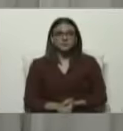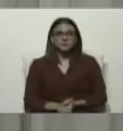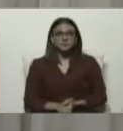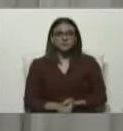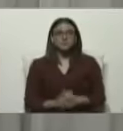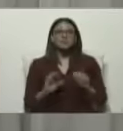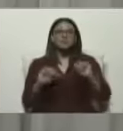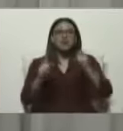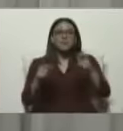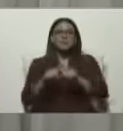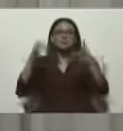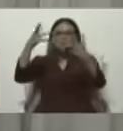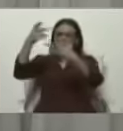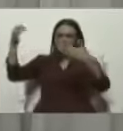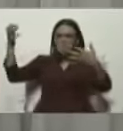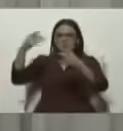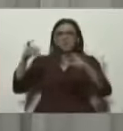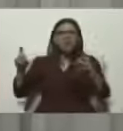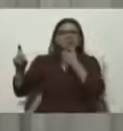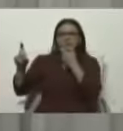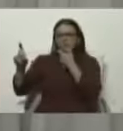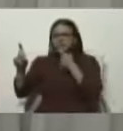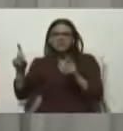empiezan con unas galimatías